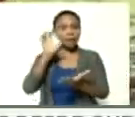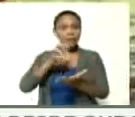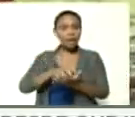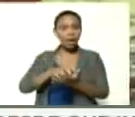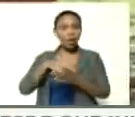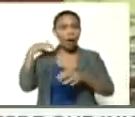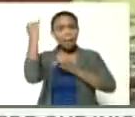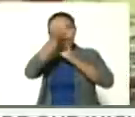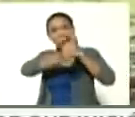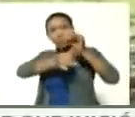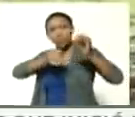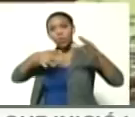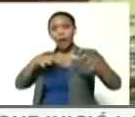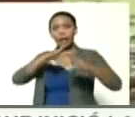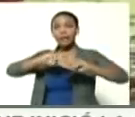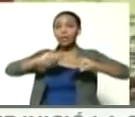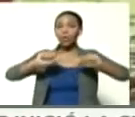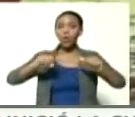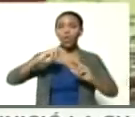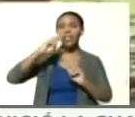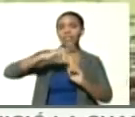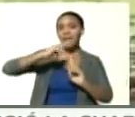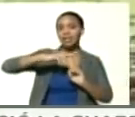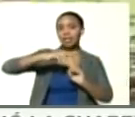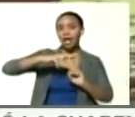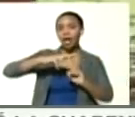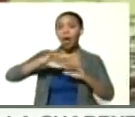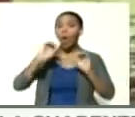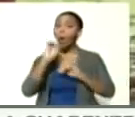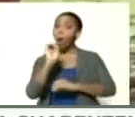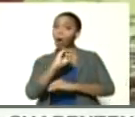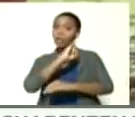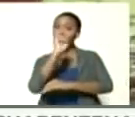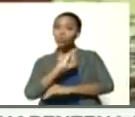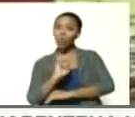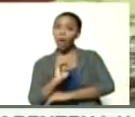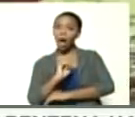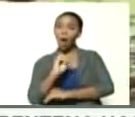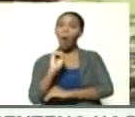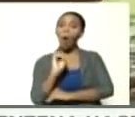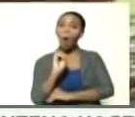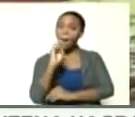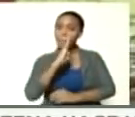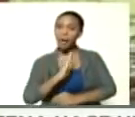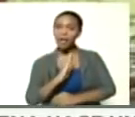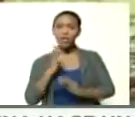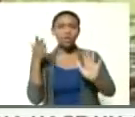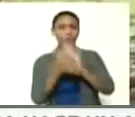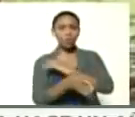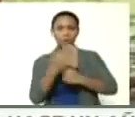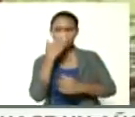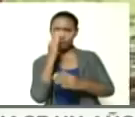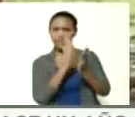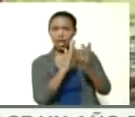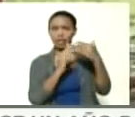Amazonas, en el territorio tachirense, o en el zuliano, o en el barinés, sobre todo en la frontera,